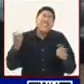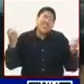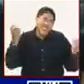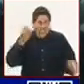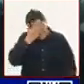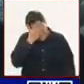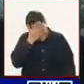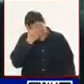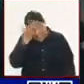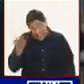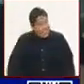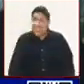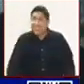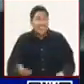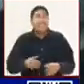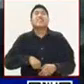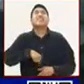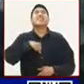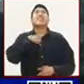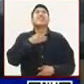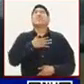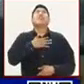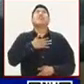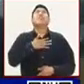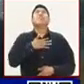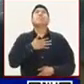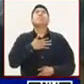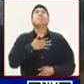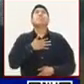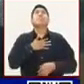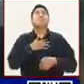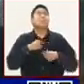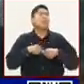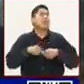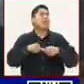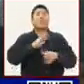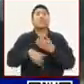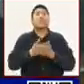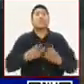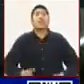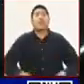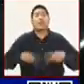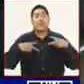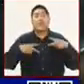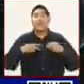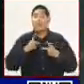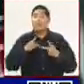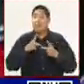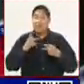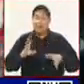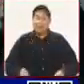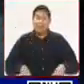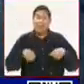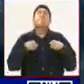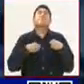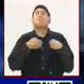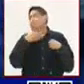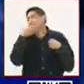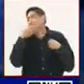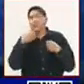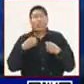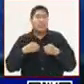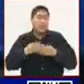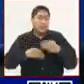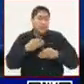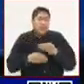¿no? Es duro, pero el orgullo de que ha sido, ya te dura toda la vida, ¿no? Muy bien, perfecto. Aquí tiene ya sus frazadas, tiene todo,